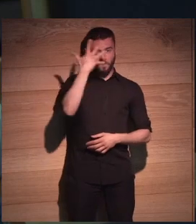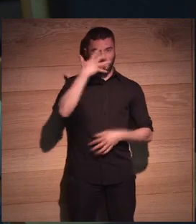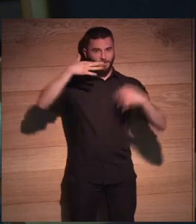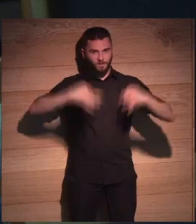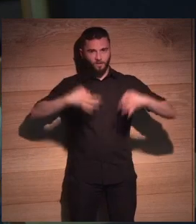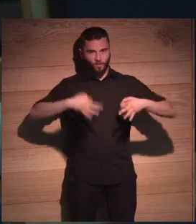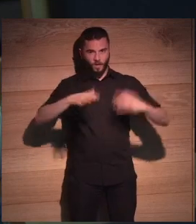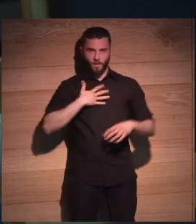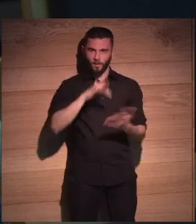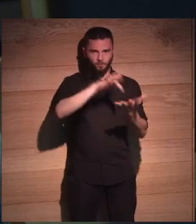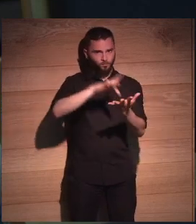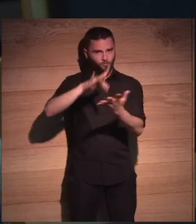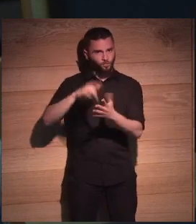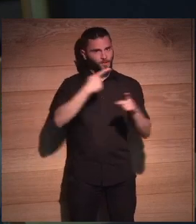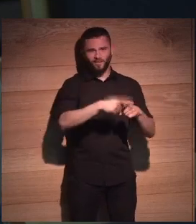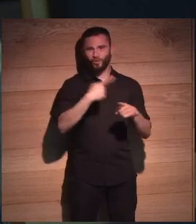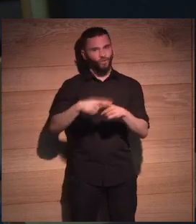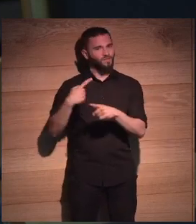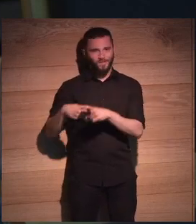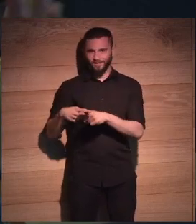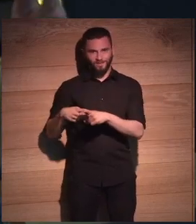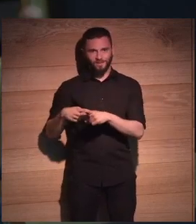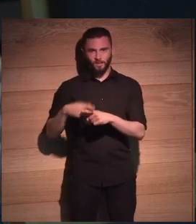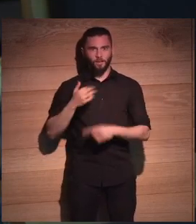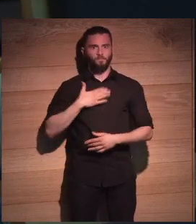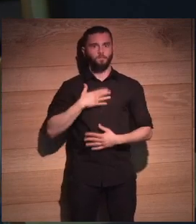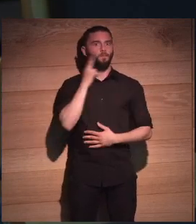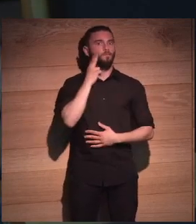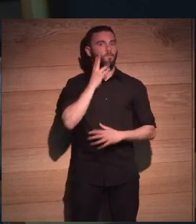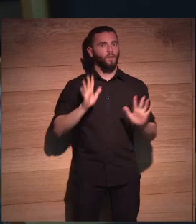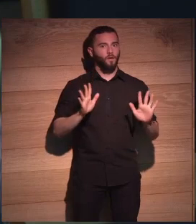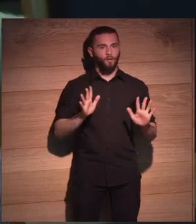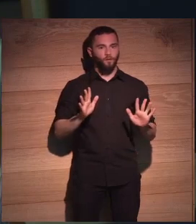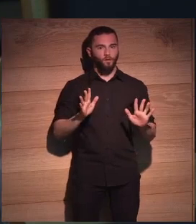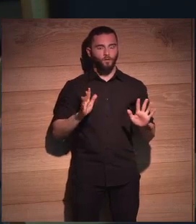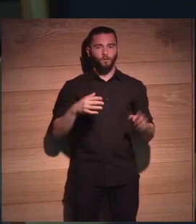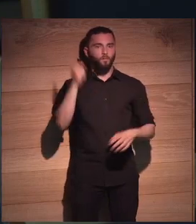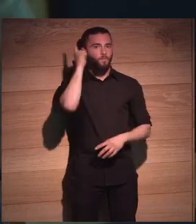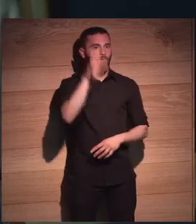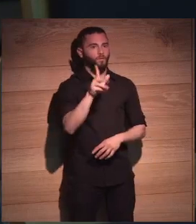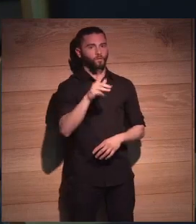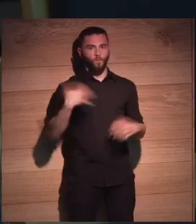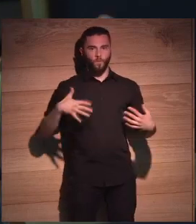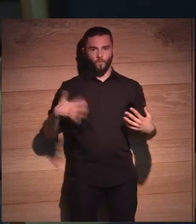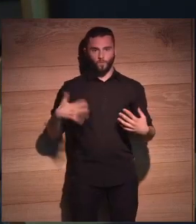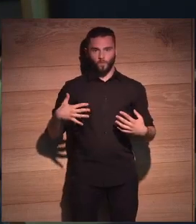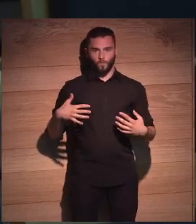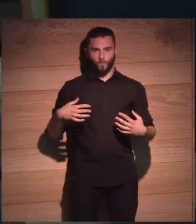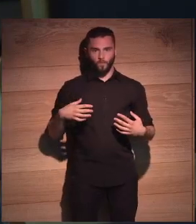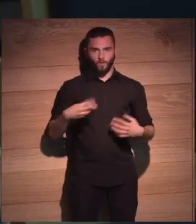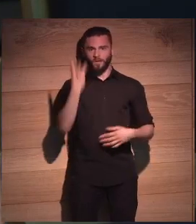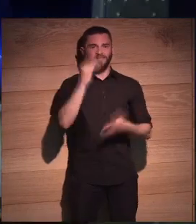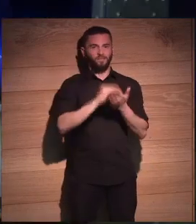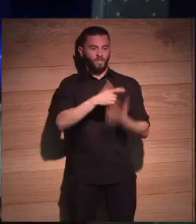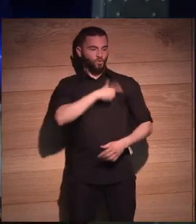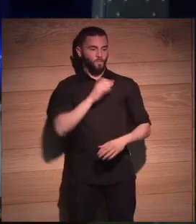a mí han pasado cosas que de darme hasta miedo, o sea, con un robo de un teléfono, o sea, de ir 3 veces a una comisaría,